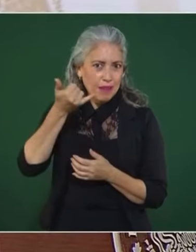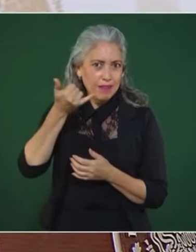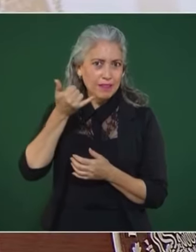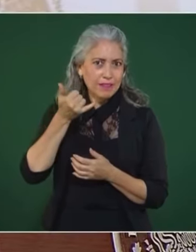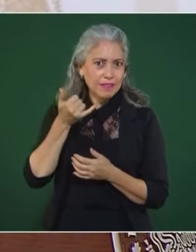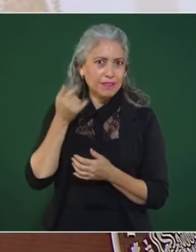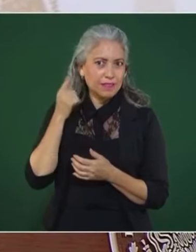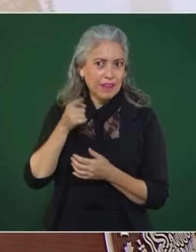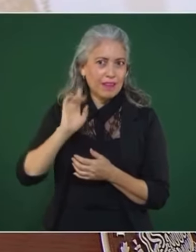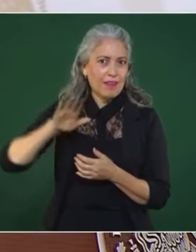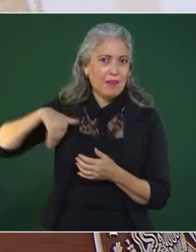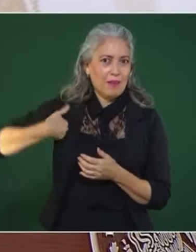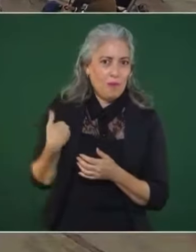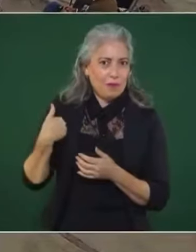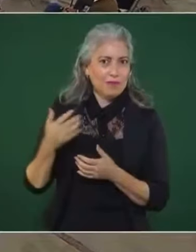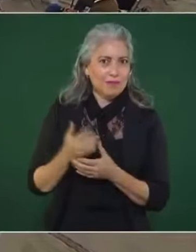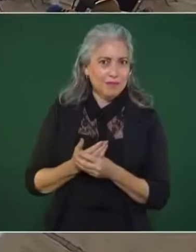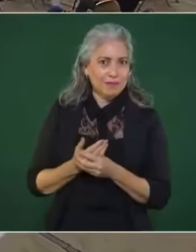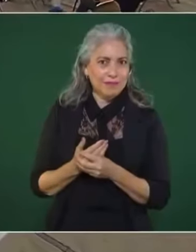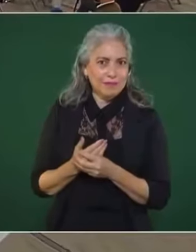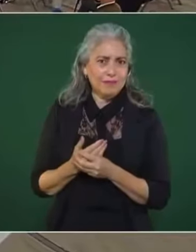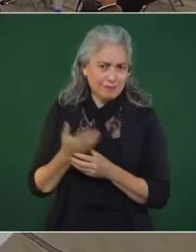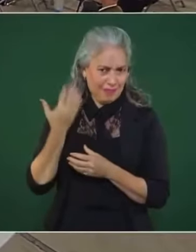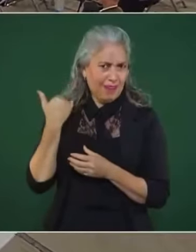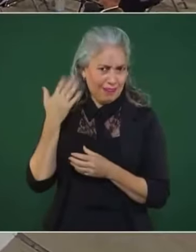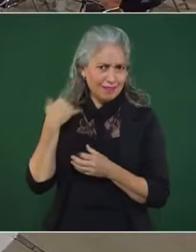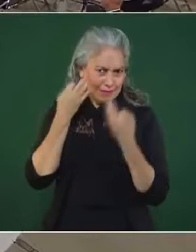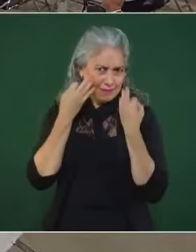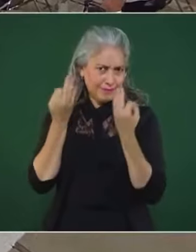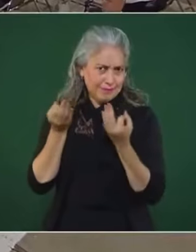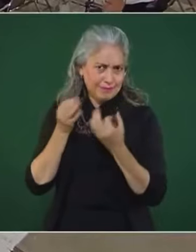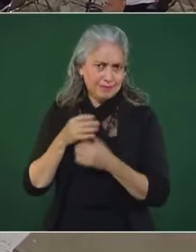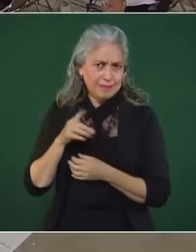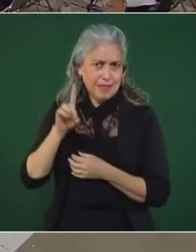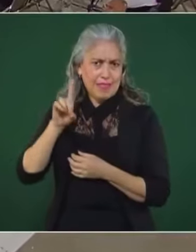Ya ven cómo antes entraba la DEA